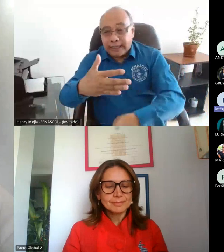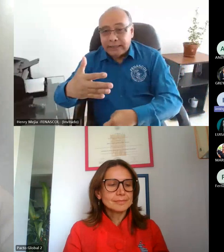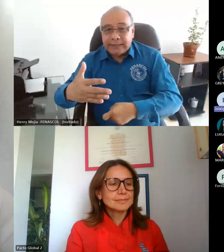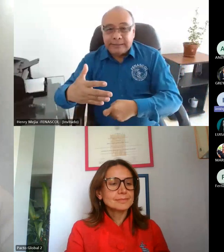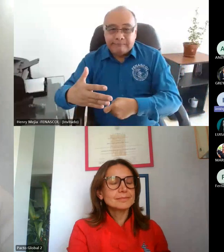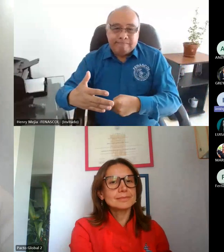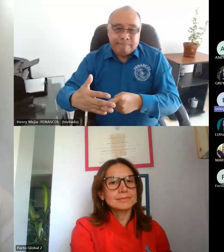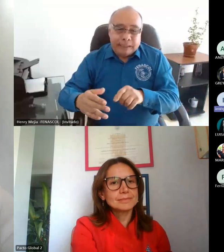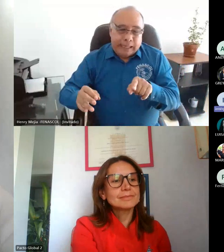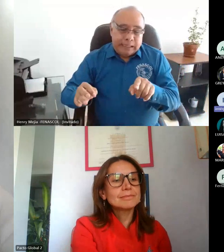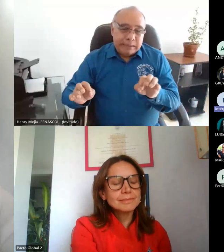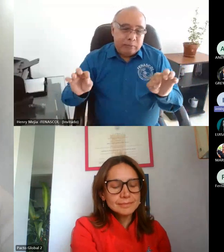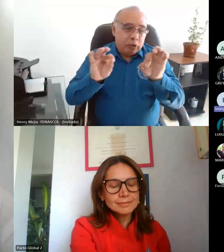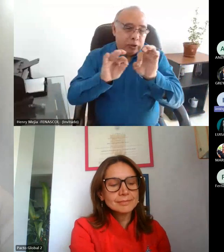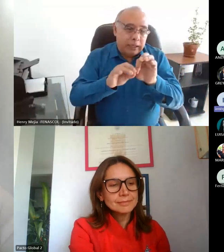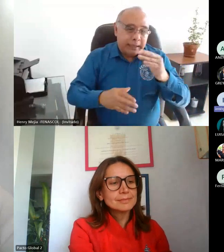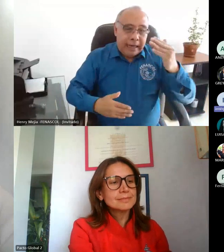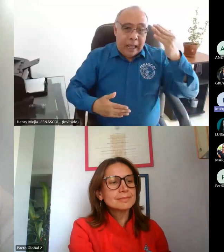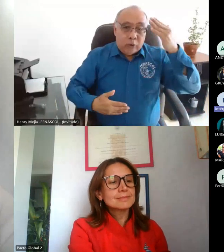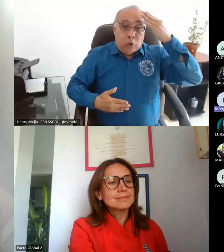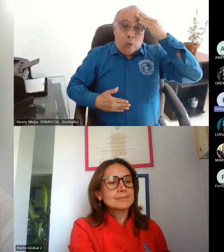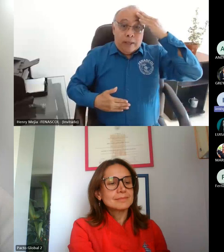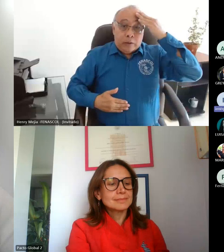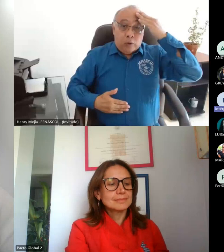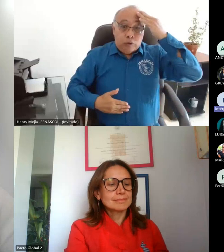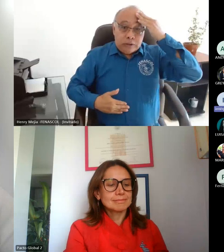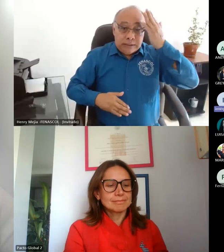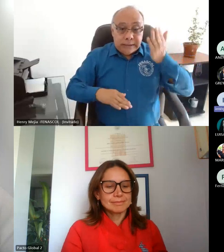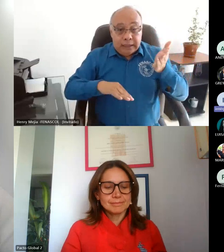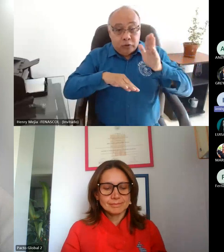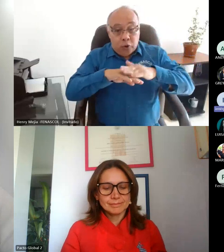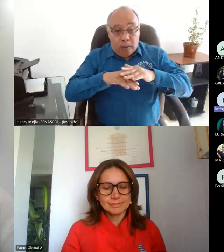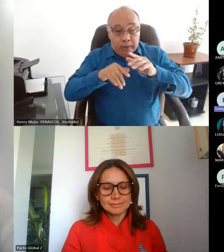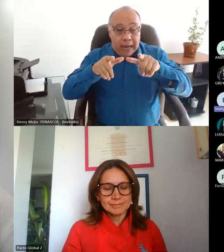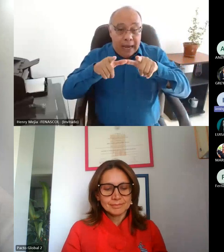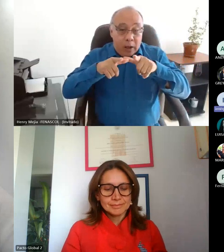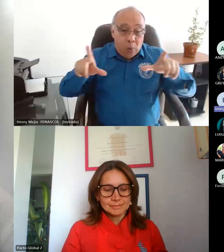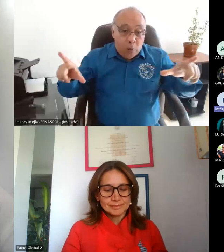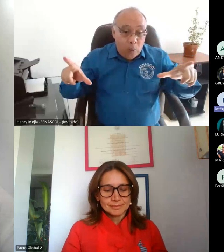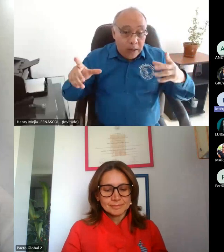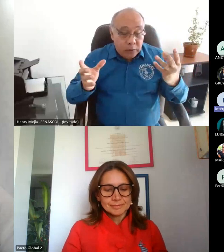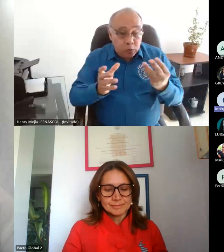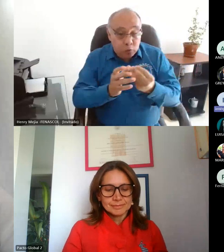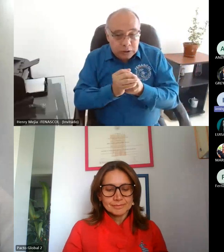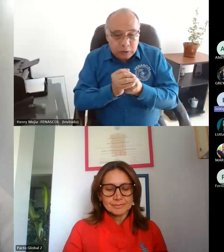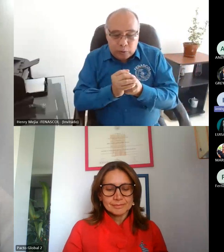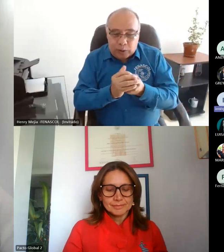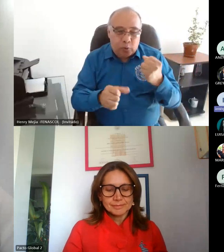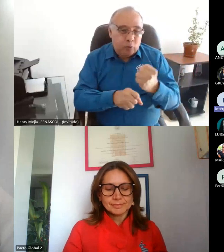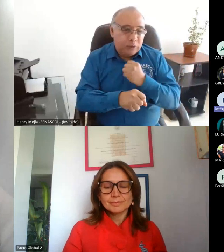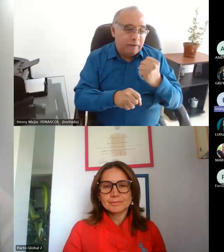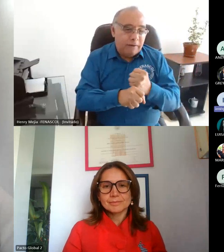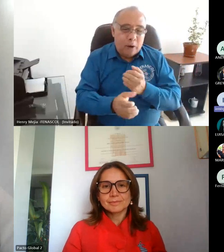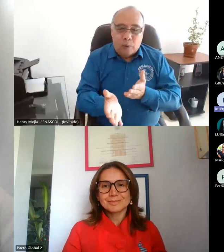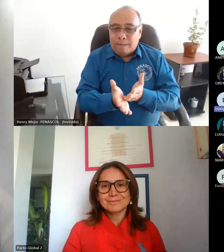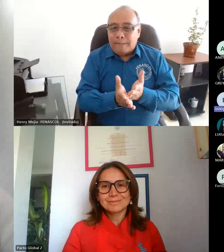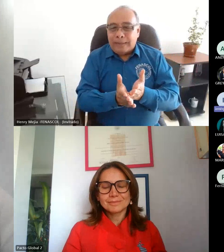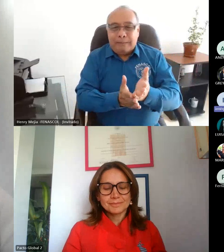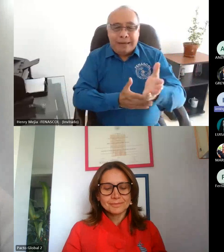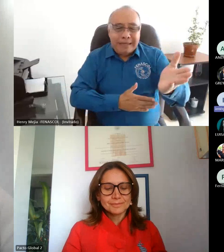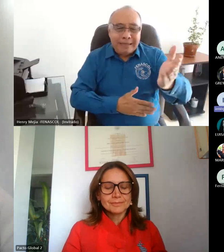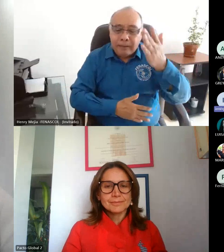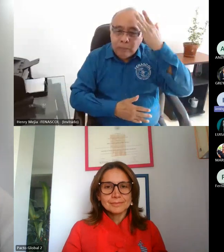recaiga en acciones Eh pues que atienden son a consecuencias sí a vulneraciones eh es